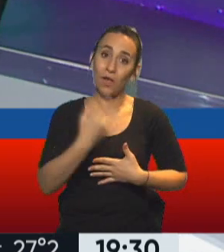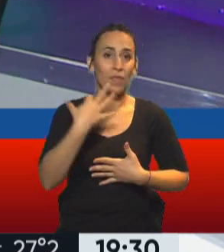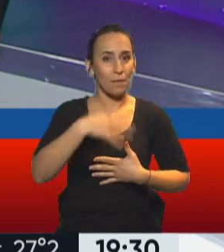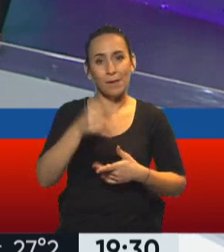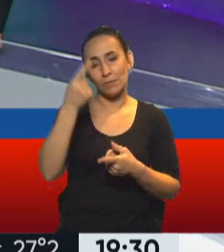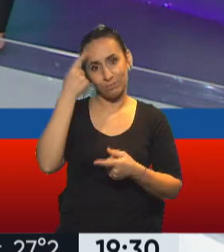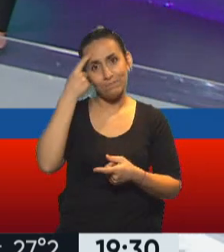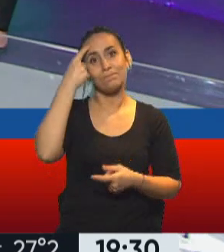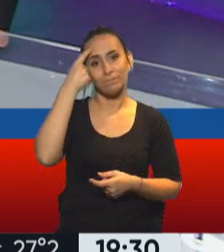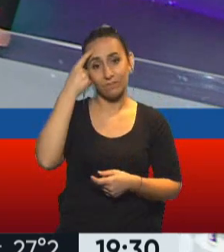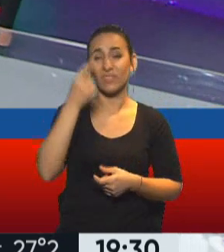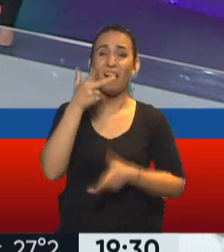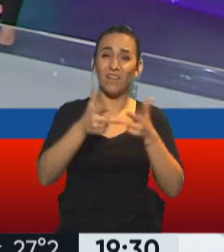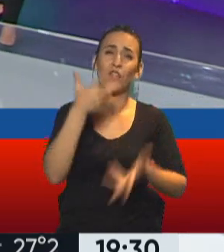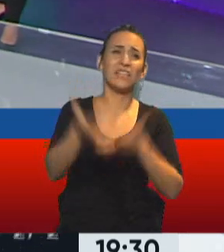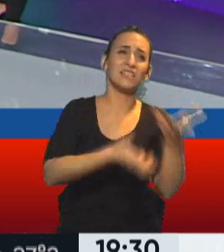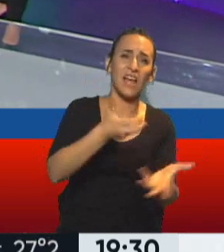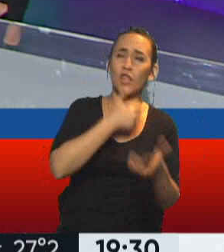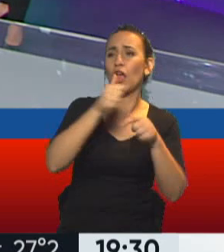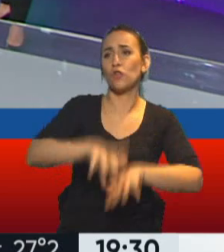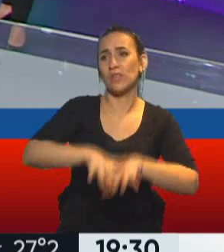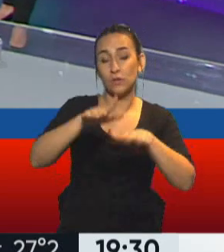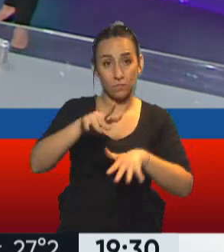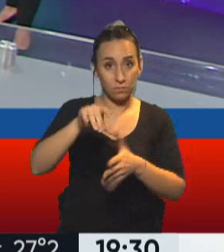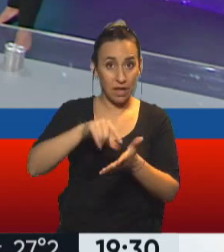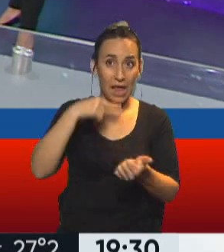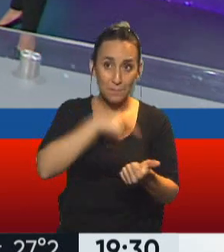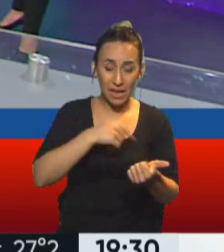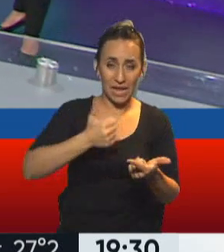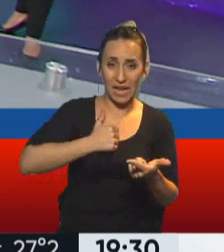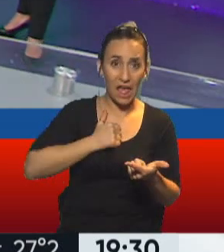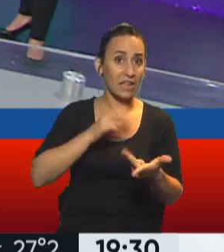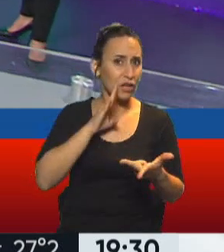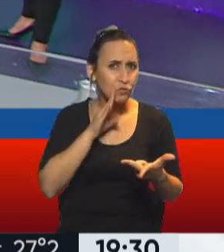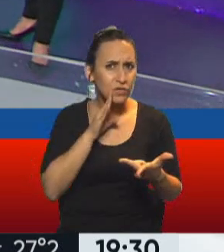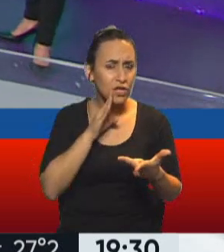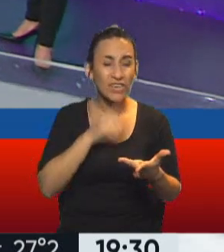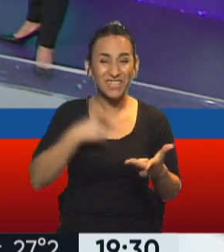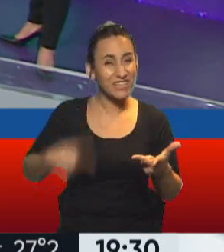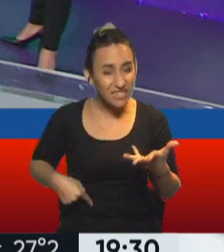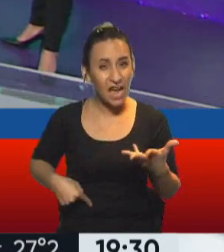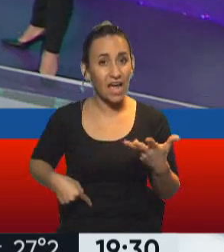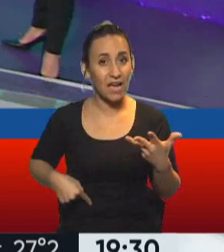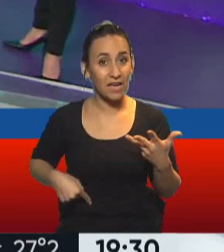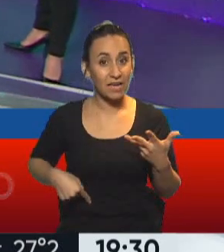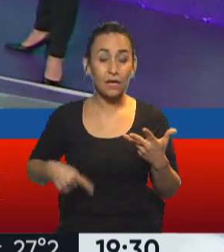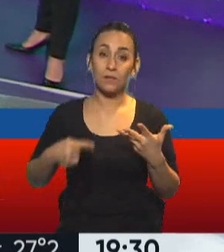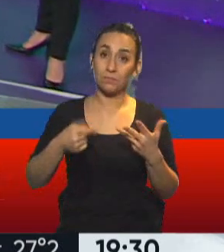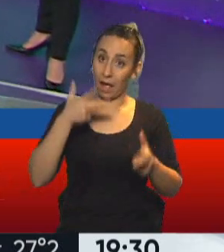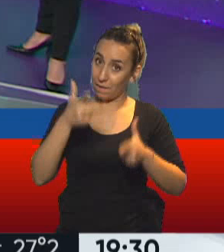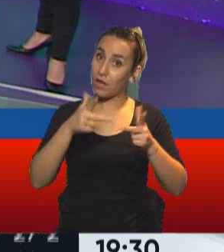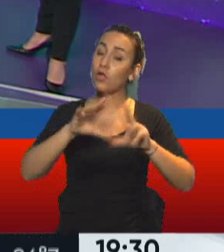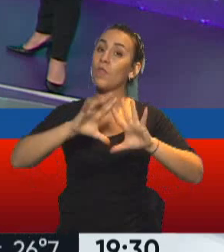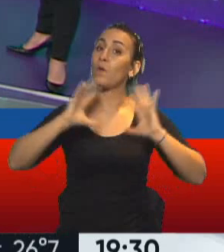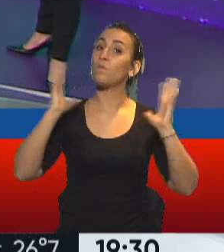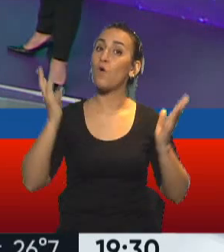de incendios, inundaciones, de países como Alemania, Canadá, Estados Unidos, China. Bueno, estamos hablando del mundo. Estamos hablando